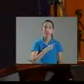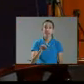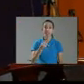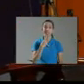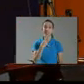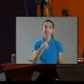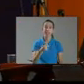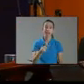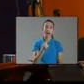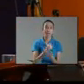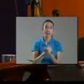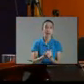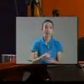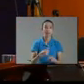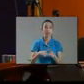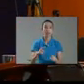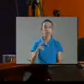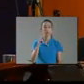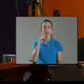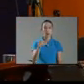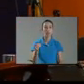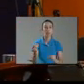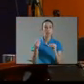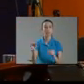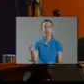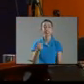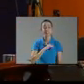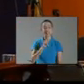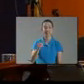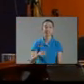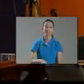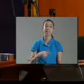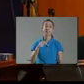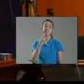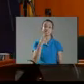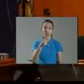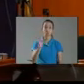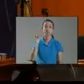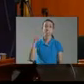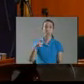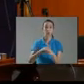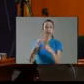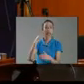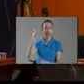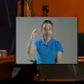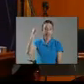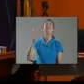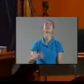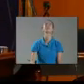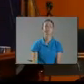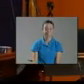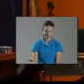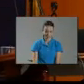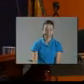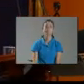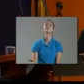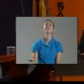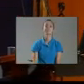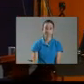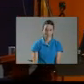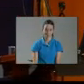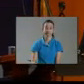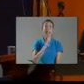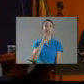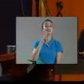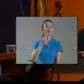Entonces, allá en mi país, a las iglesias no le dan crédito. No son sujetos de crédito. Y yo no puedo